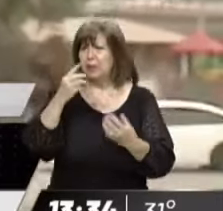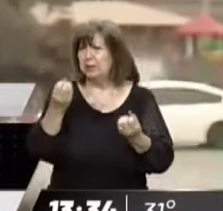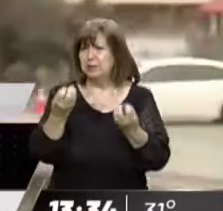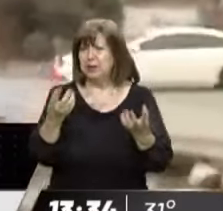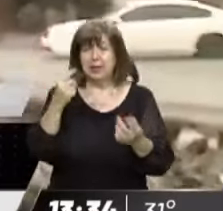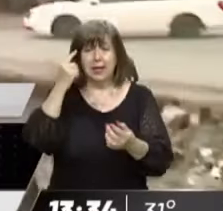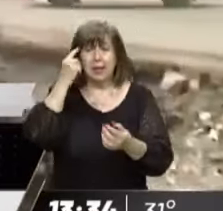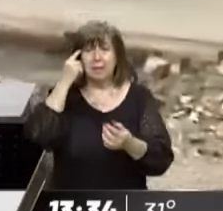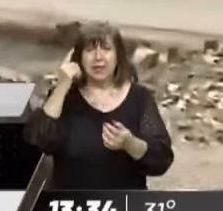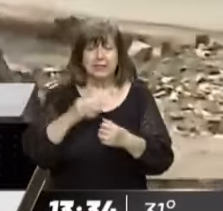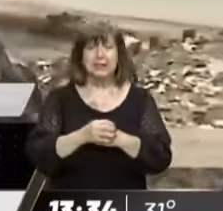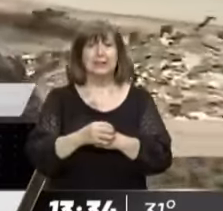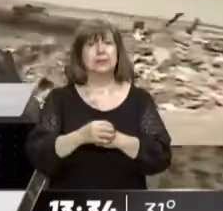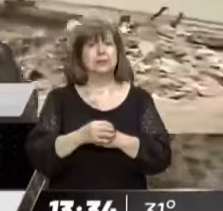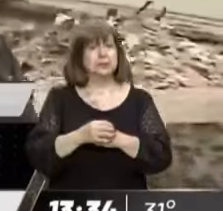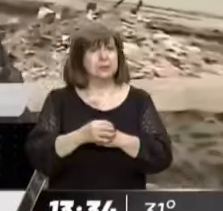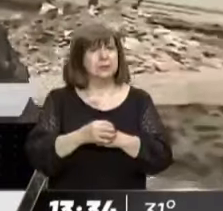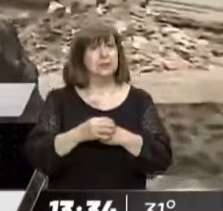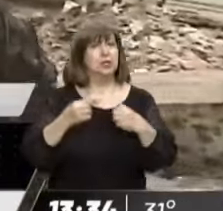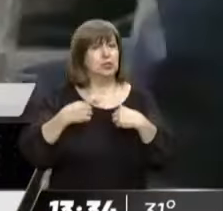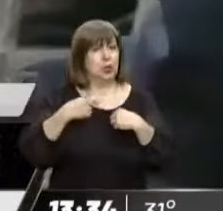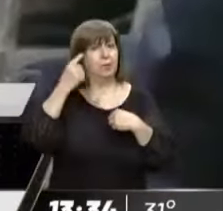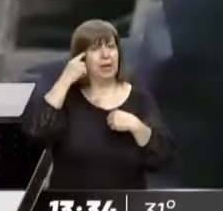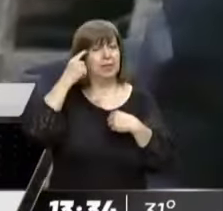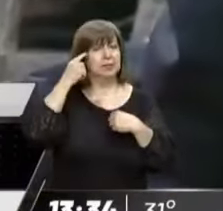pienso es que hay mucho inmigrante.